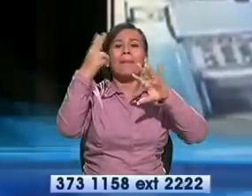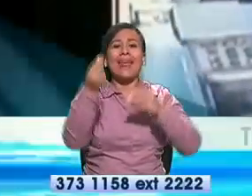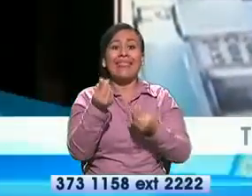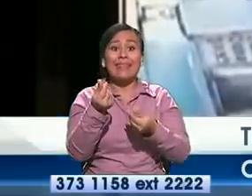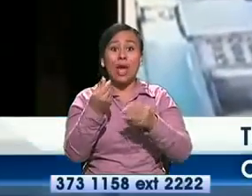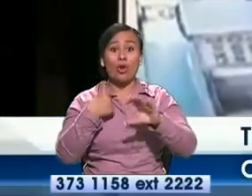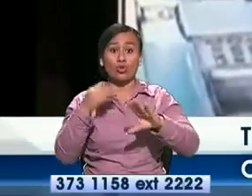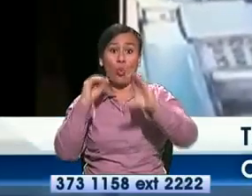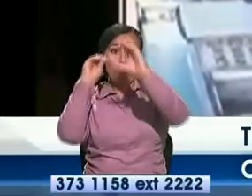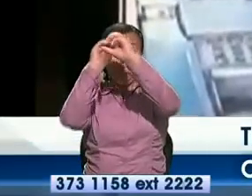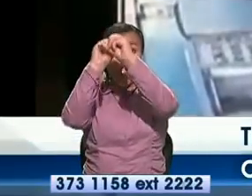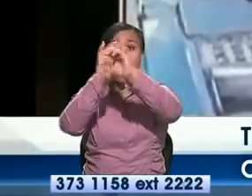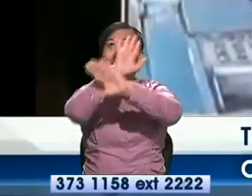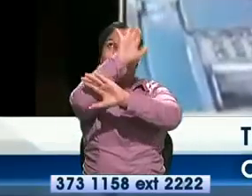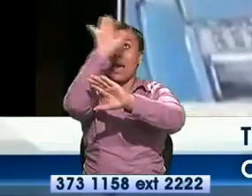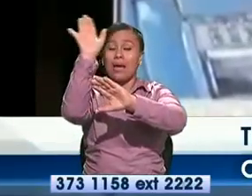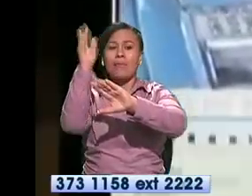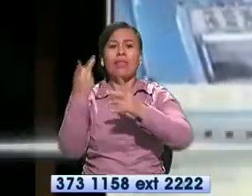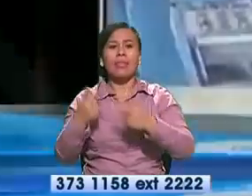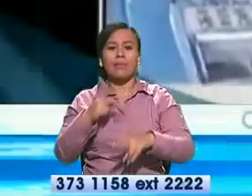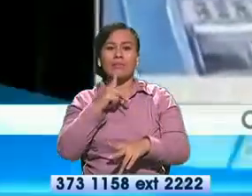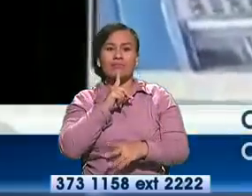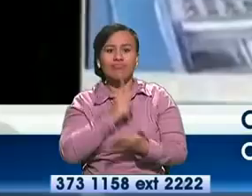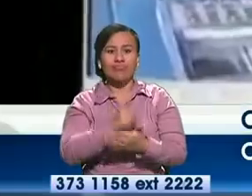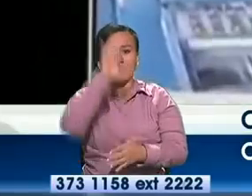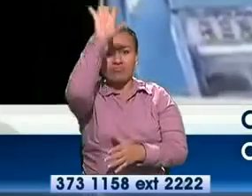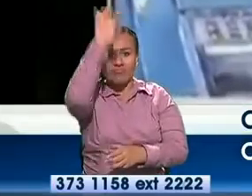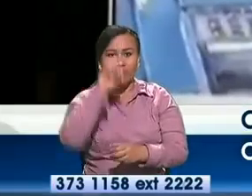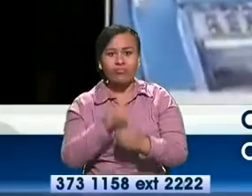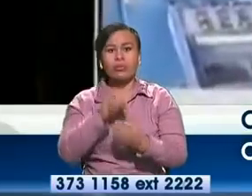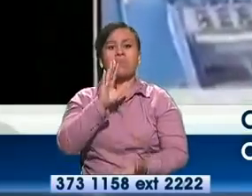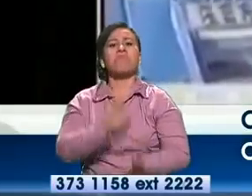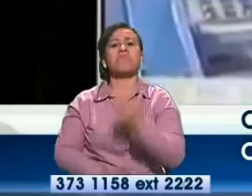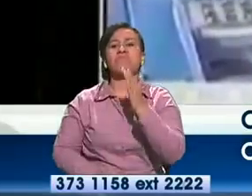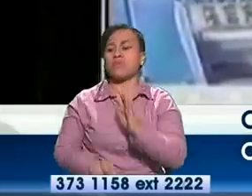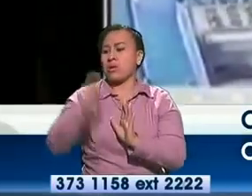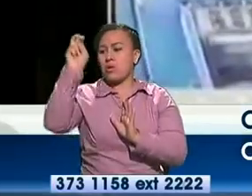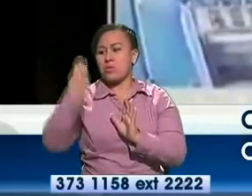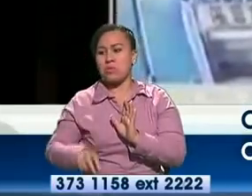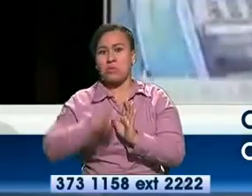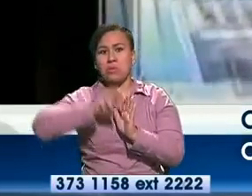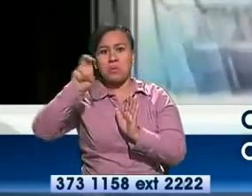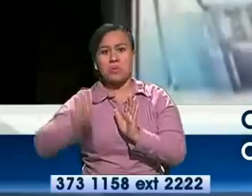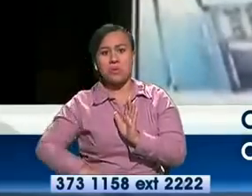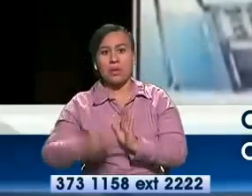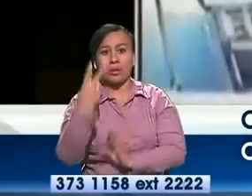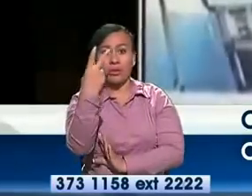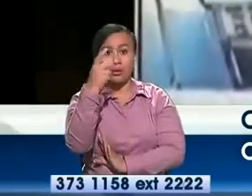arriba. Más allá se bajan al vuelo y se van bien campantes.